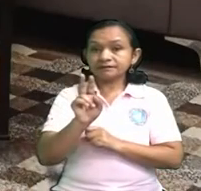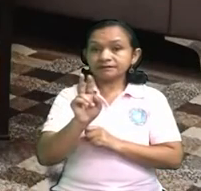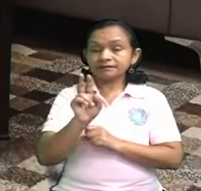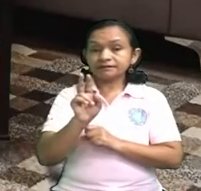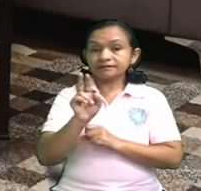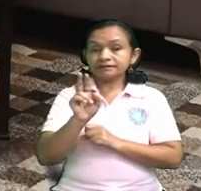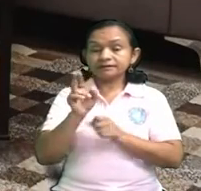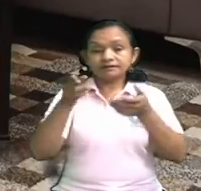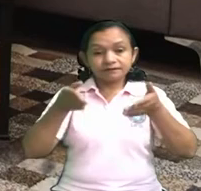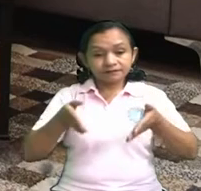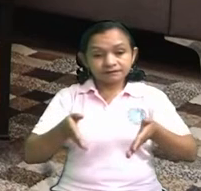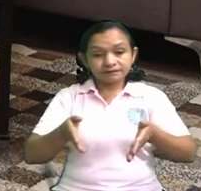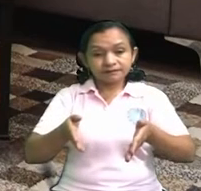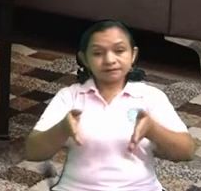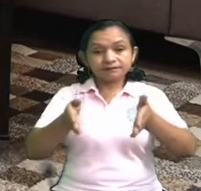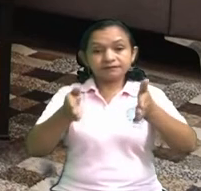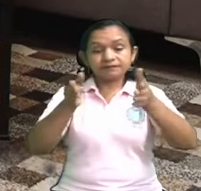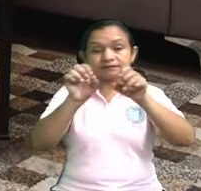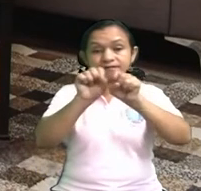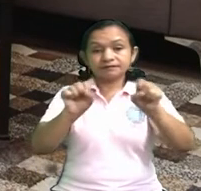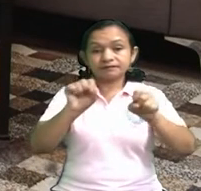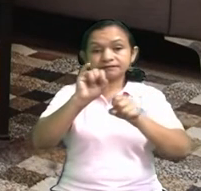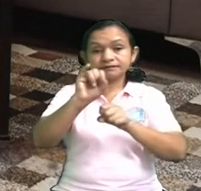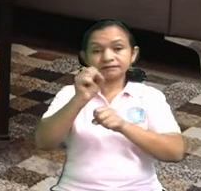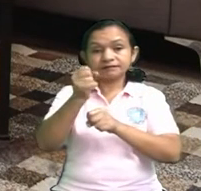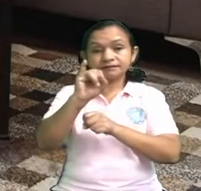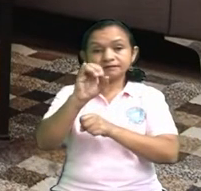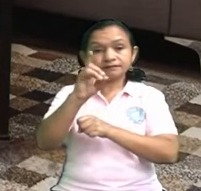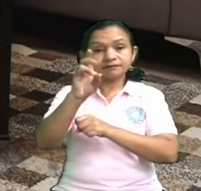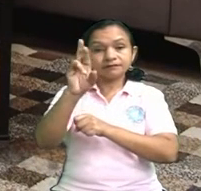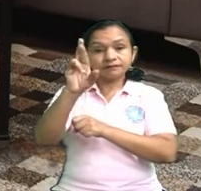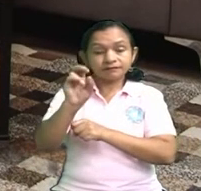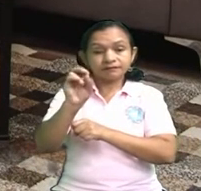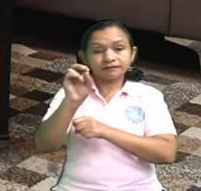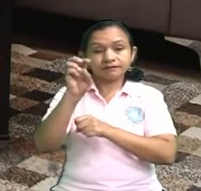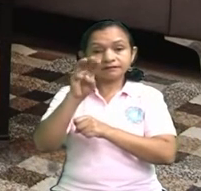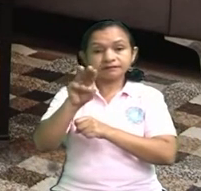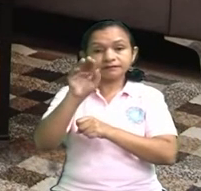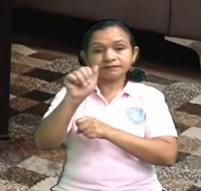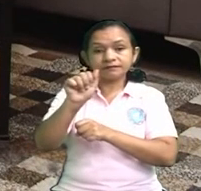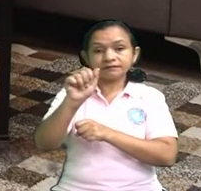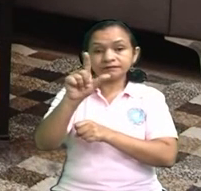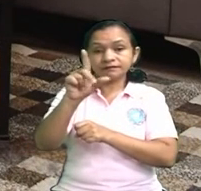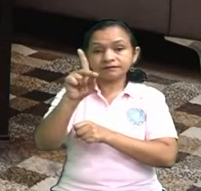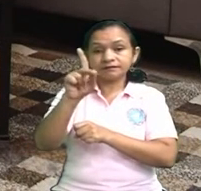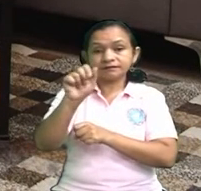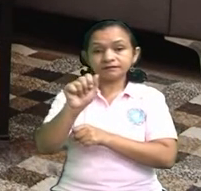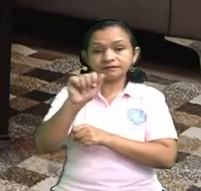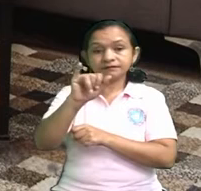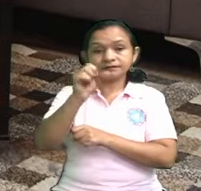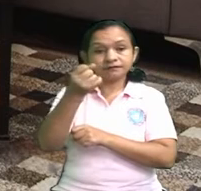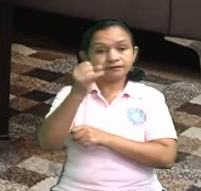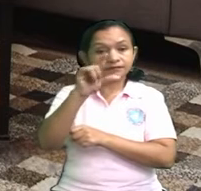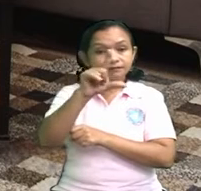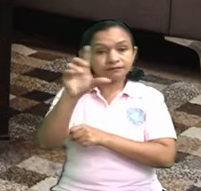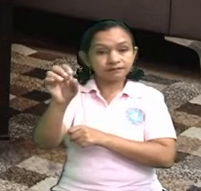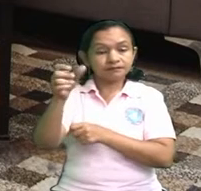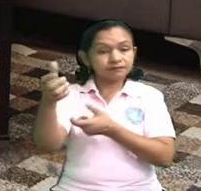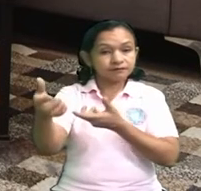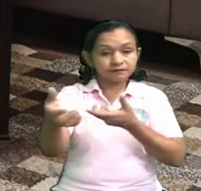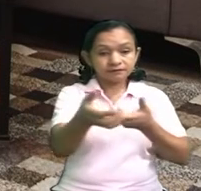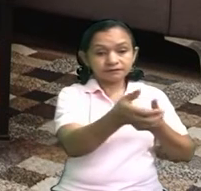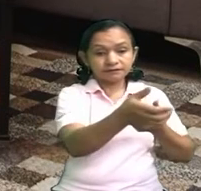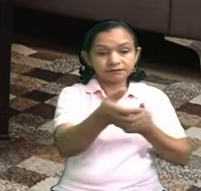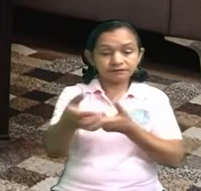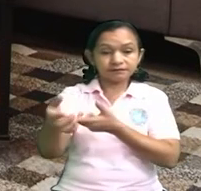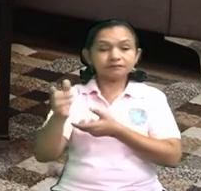de carretera desde San Isidro a Telica, solo en Malpaisillo teníamos una estación básica de bomberos, ahora